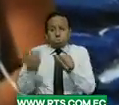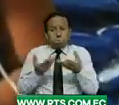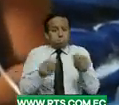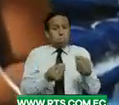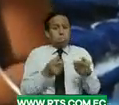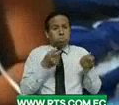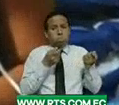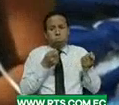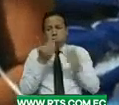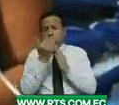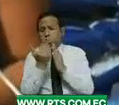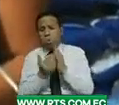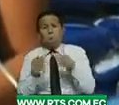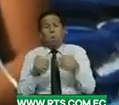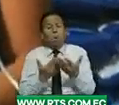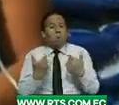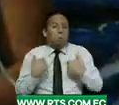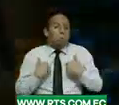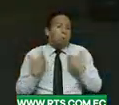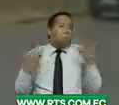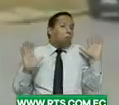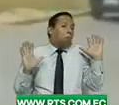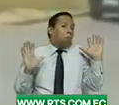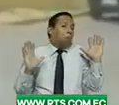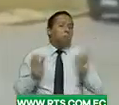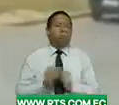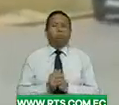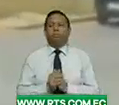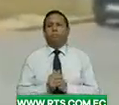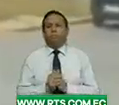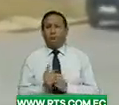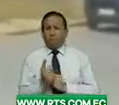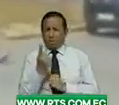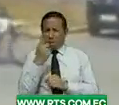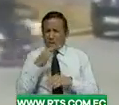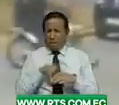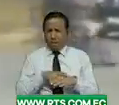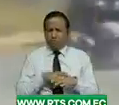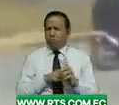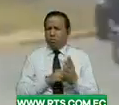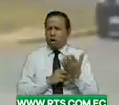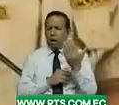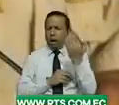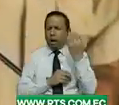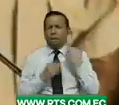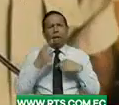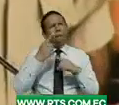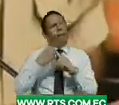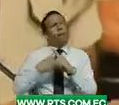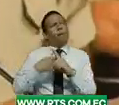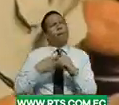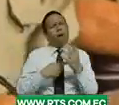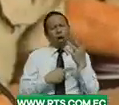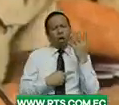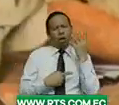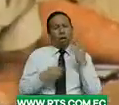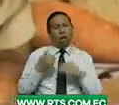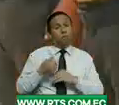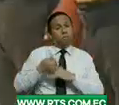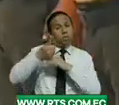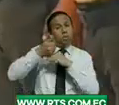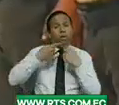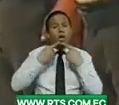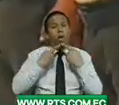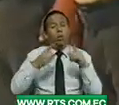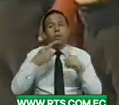Eso es casi privado, pues, de ellos. No es el primer caso. Hace varios meses las autoridades anunciaron la inclusión de un